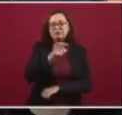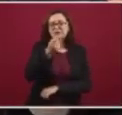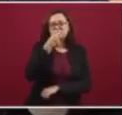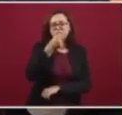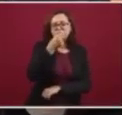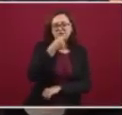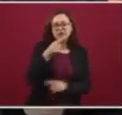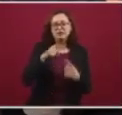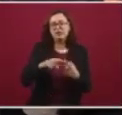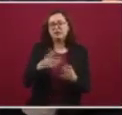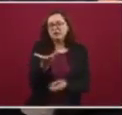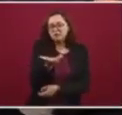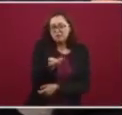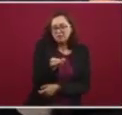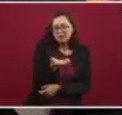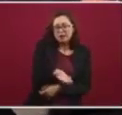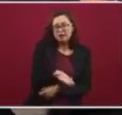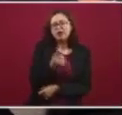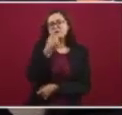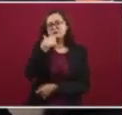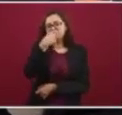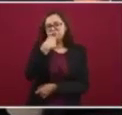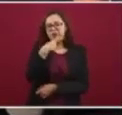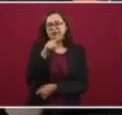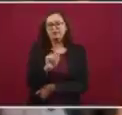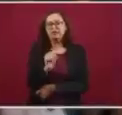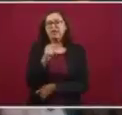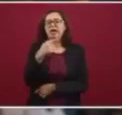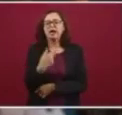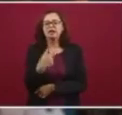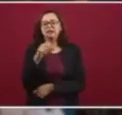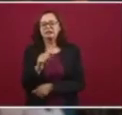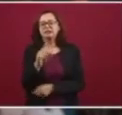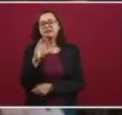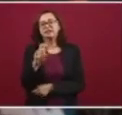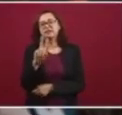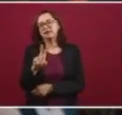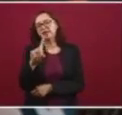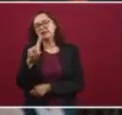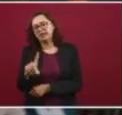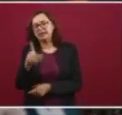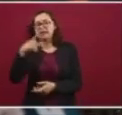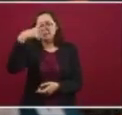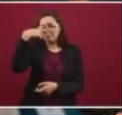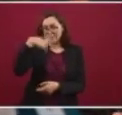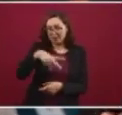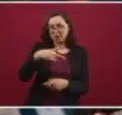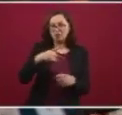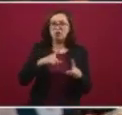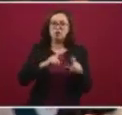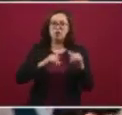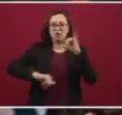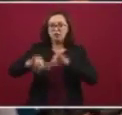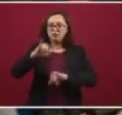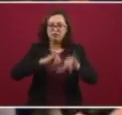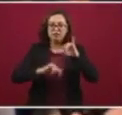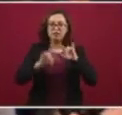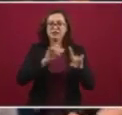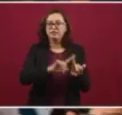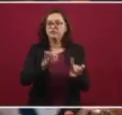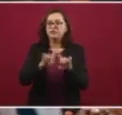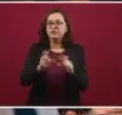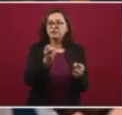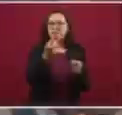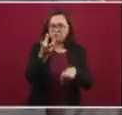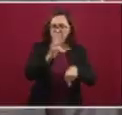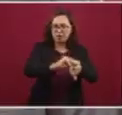de cannabis medicinal en las sustancias THC, CBD en México a diferentes laboratorios, pero no ha